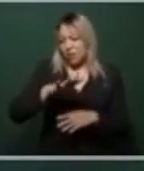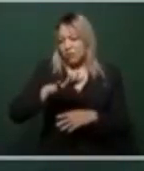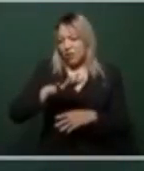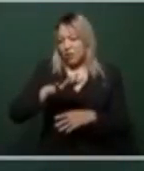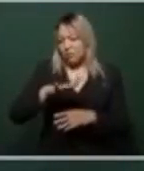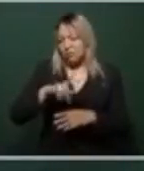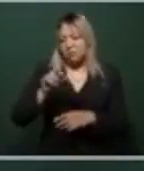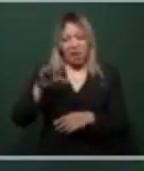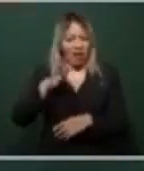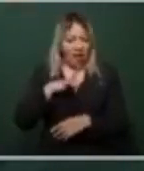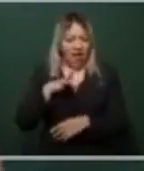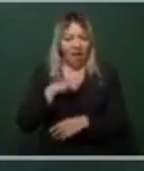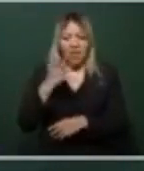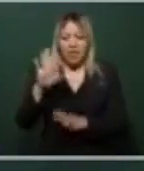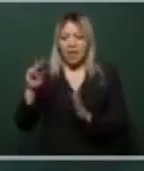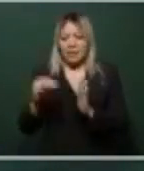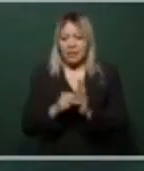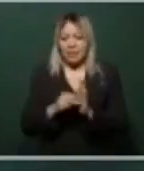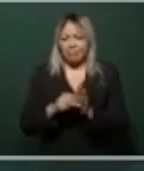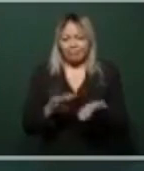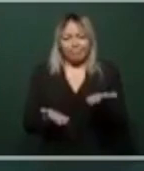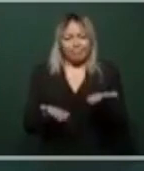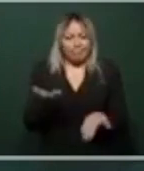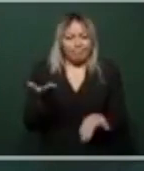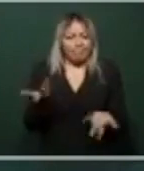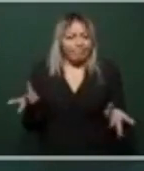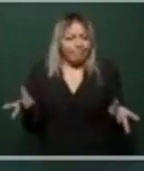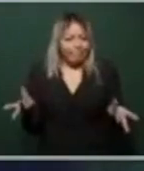se contaba con 10,000,